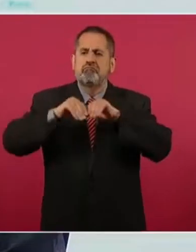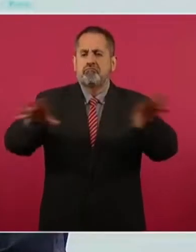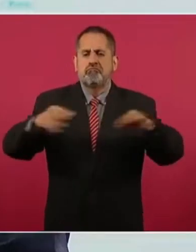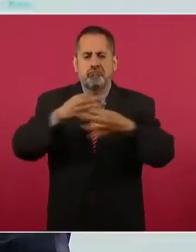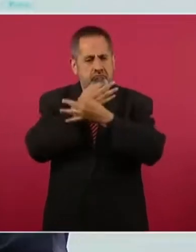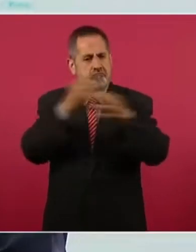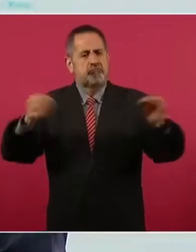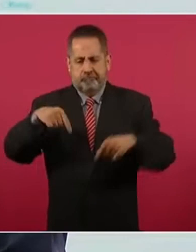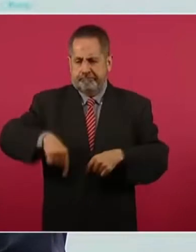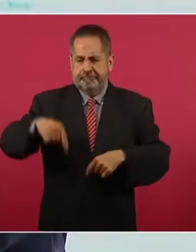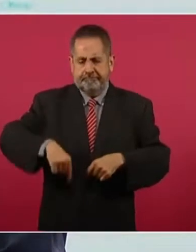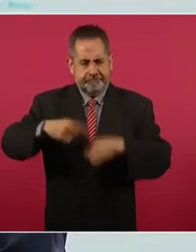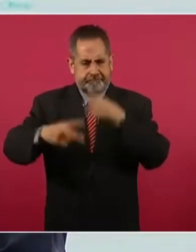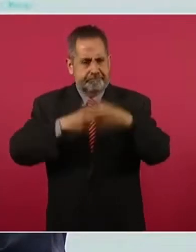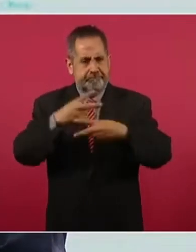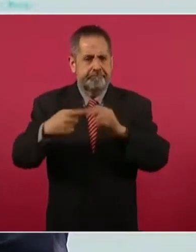Aquí.